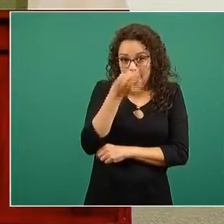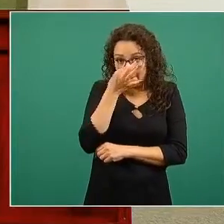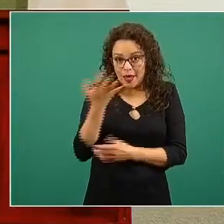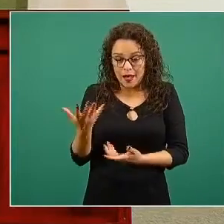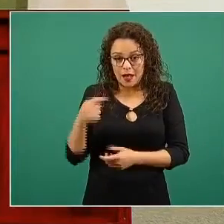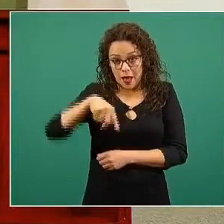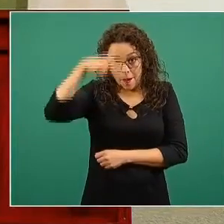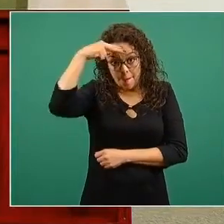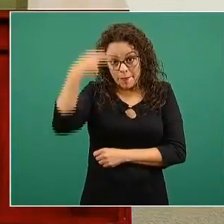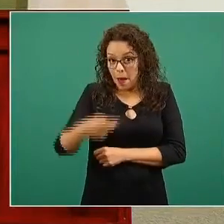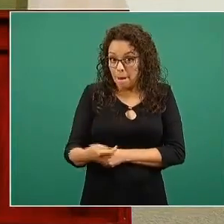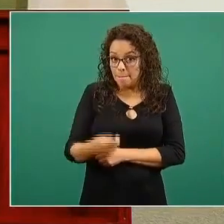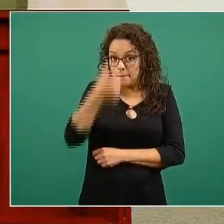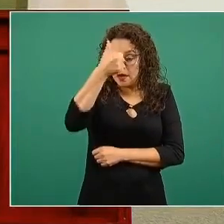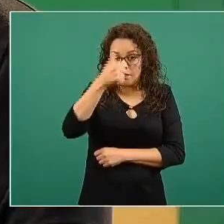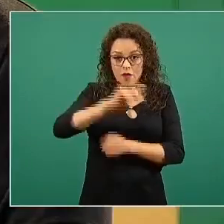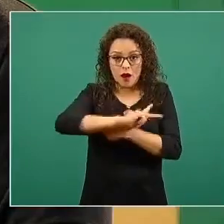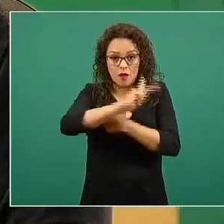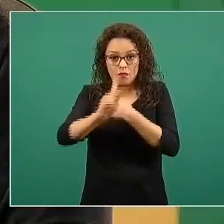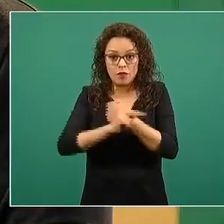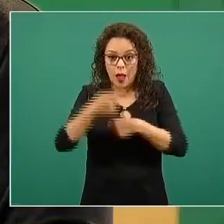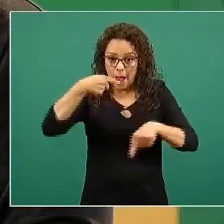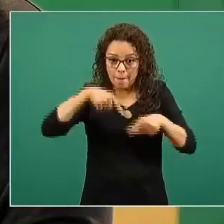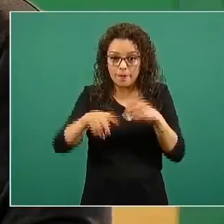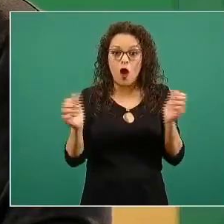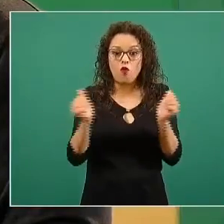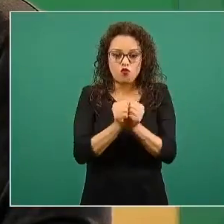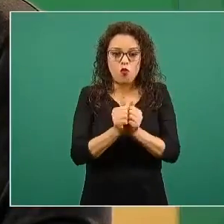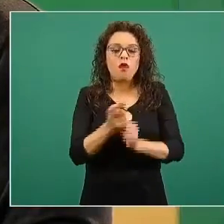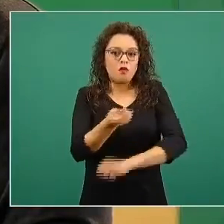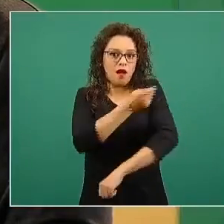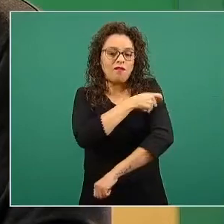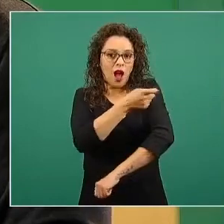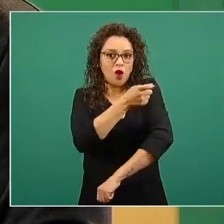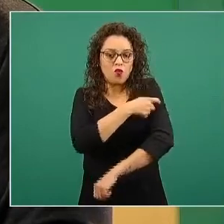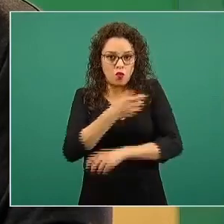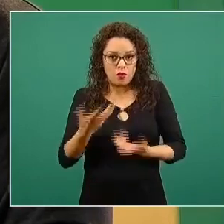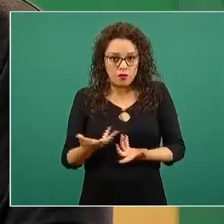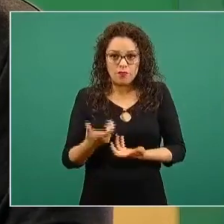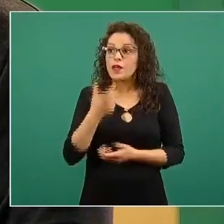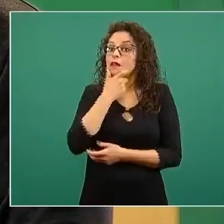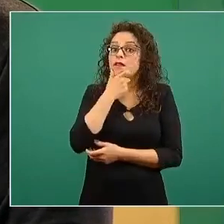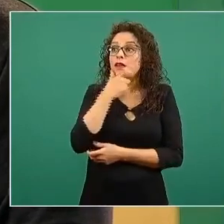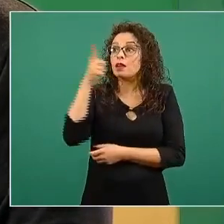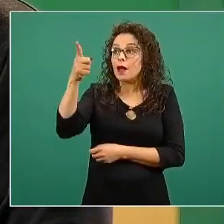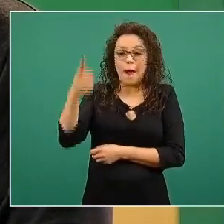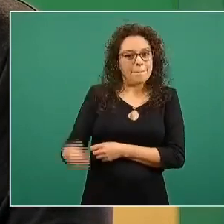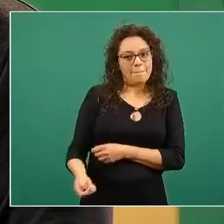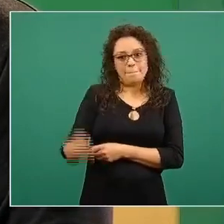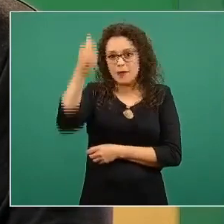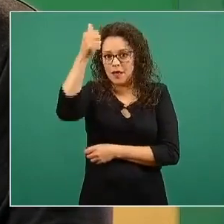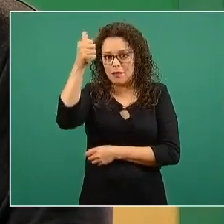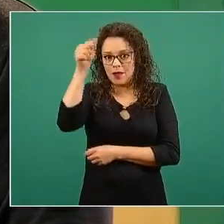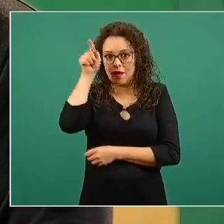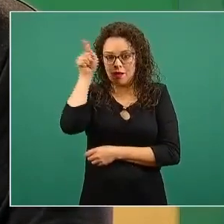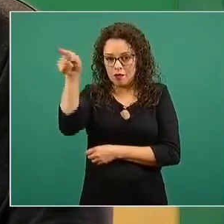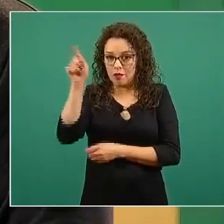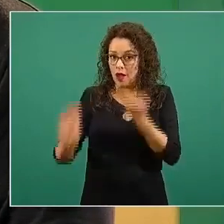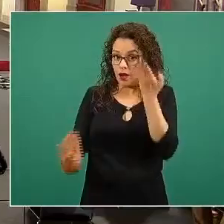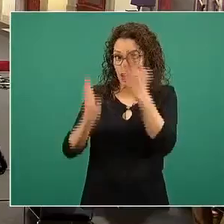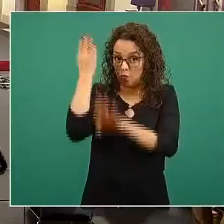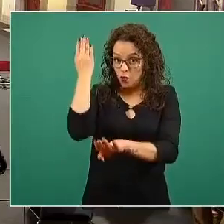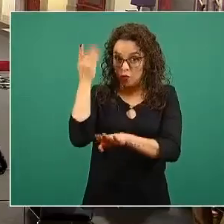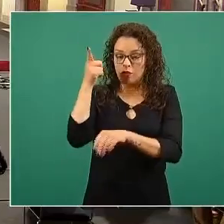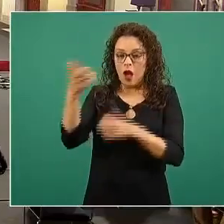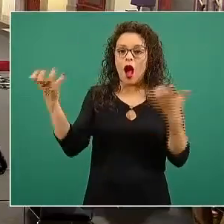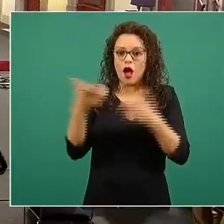primeros países en empezar con vacunación. Inglaterra fue el primer país en el mundo en aplicar esta vacuna,